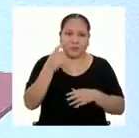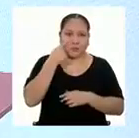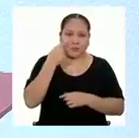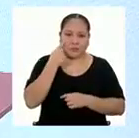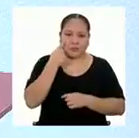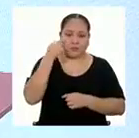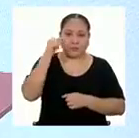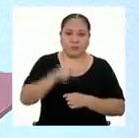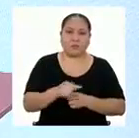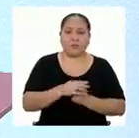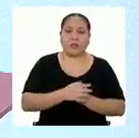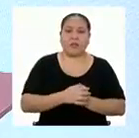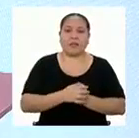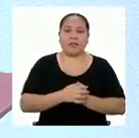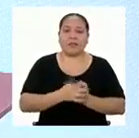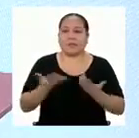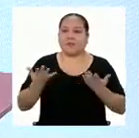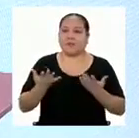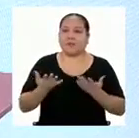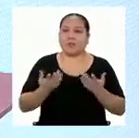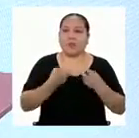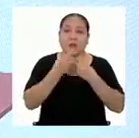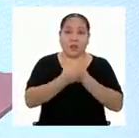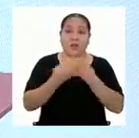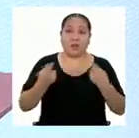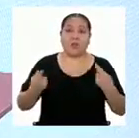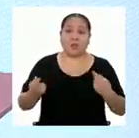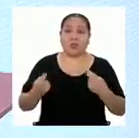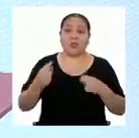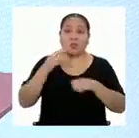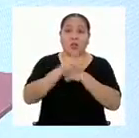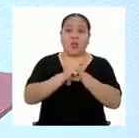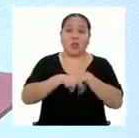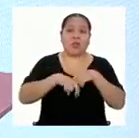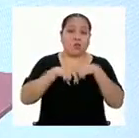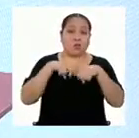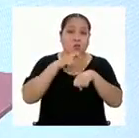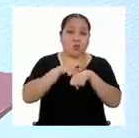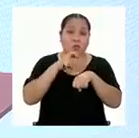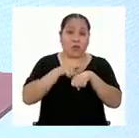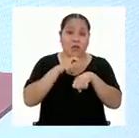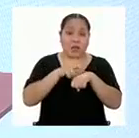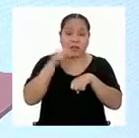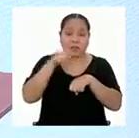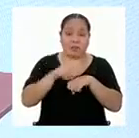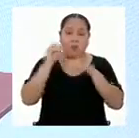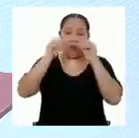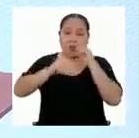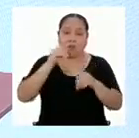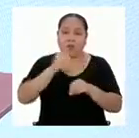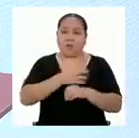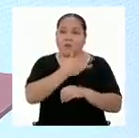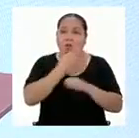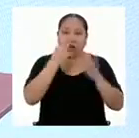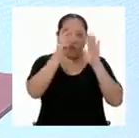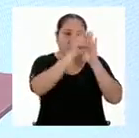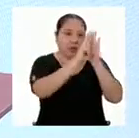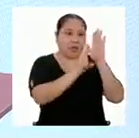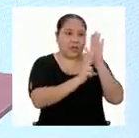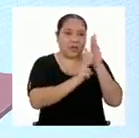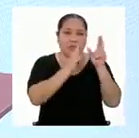las riquezas naturales de este hermoso lugar, tengo mejores razones para establecer normas que prevengan el cuidado de los